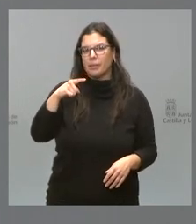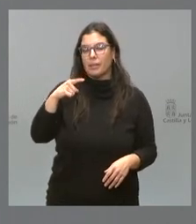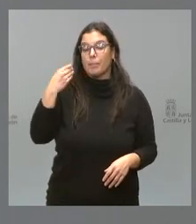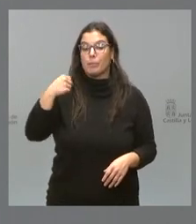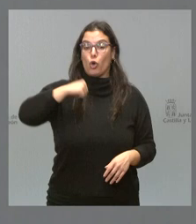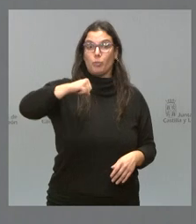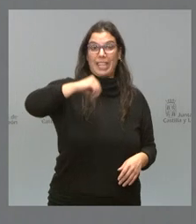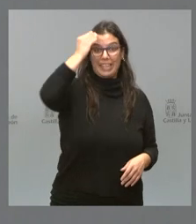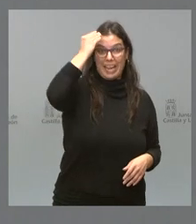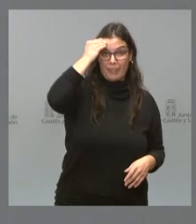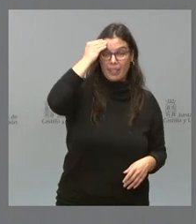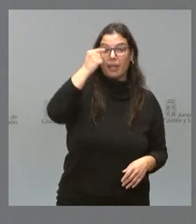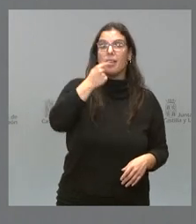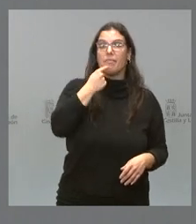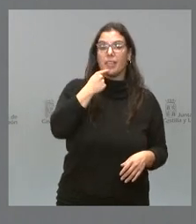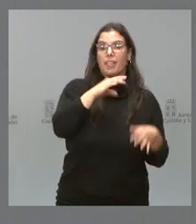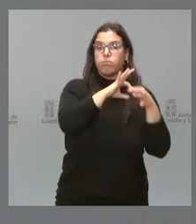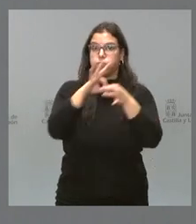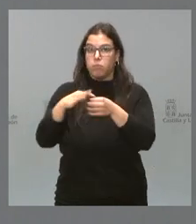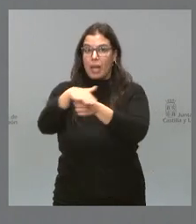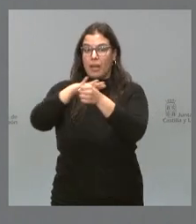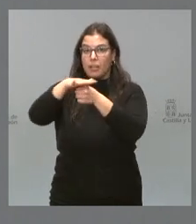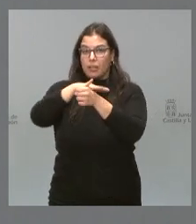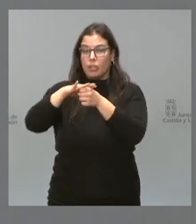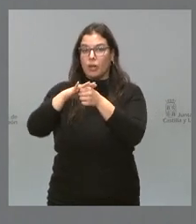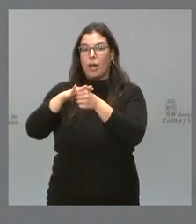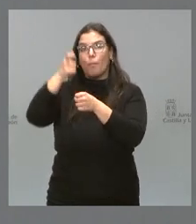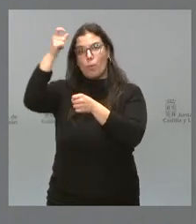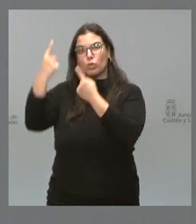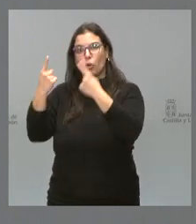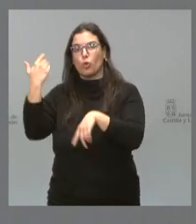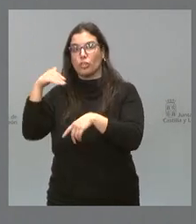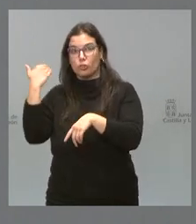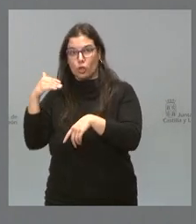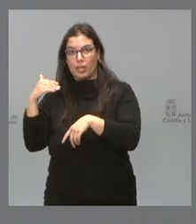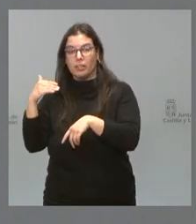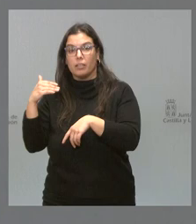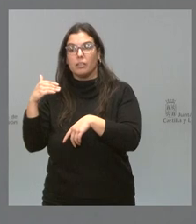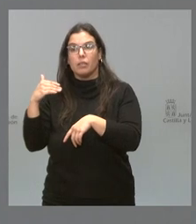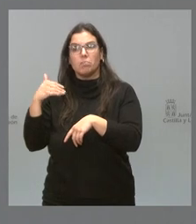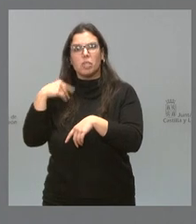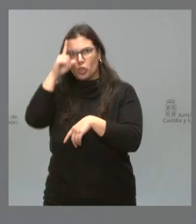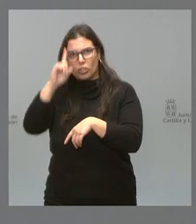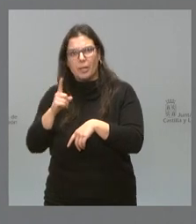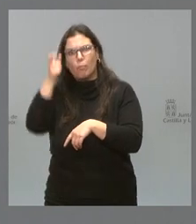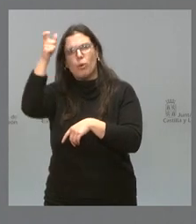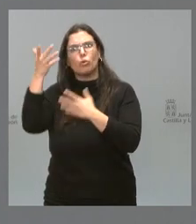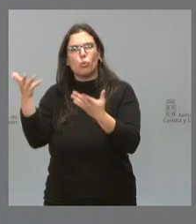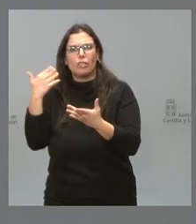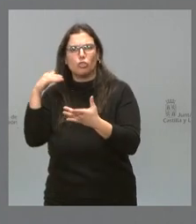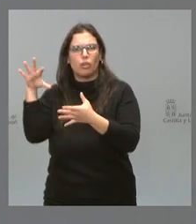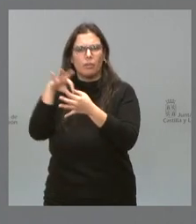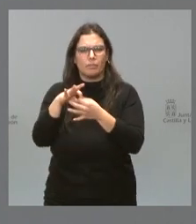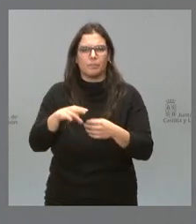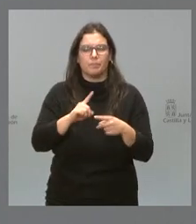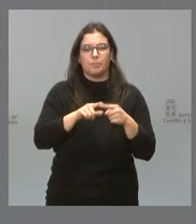hospital porque en la página del sacil solo encontró zonas de Burgos y de Segovia y luego le quería preguntar también del tema